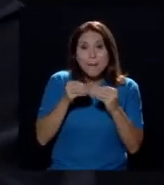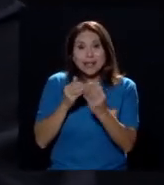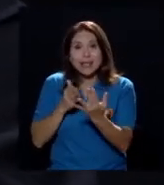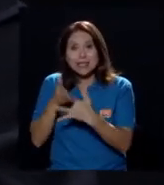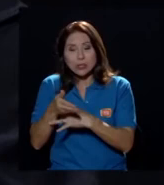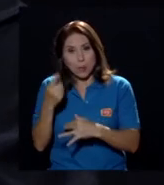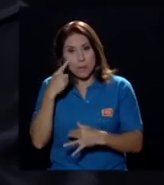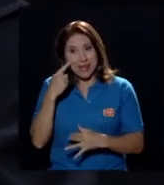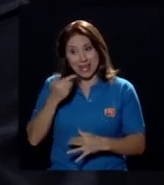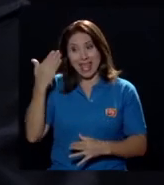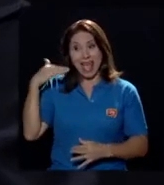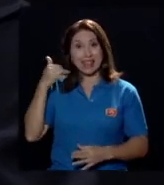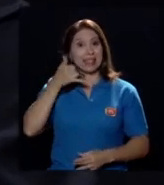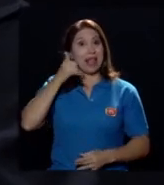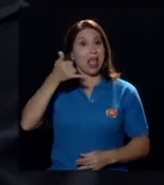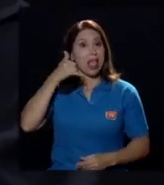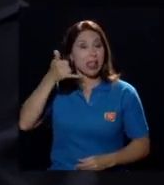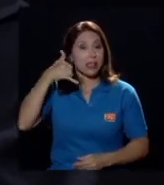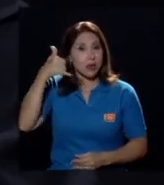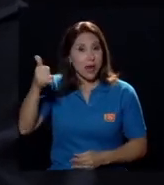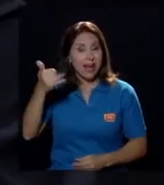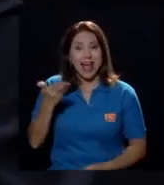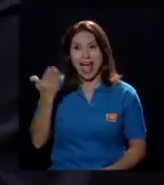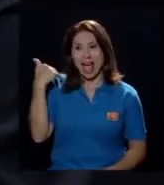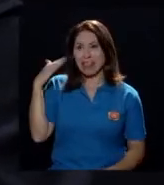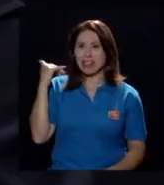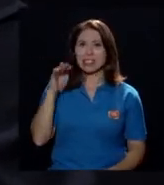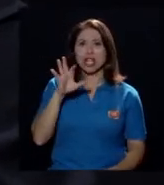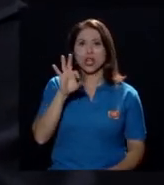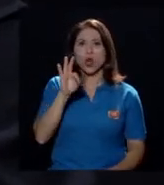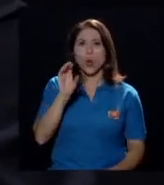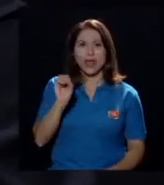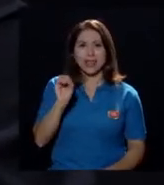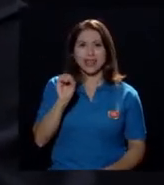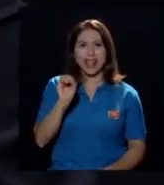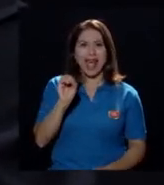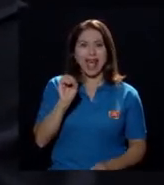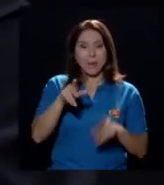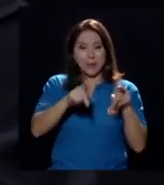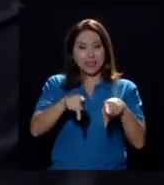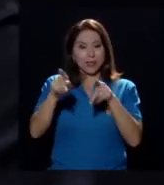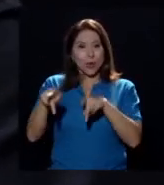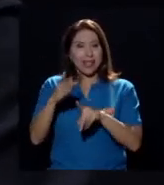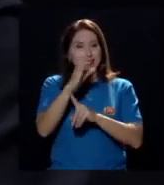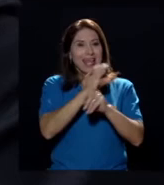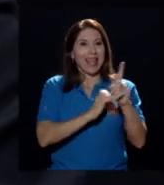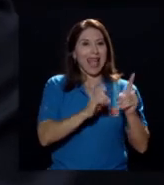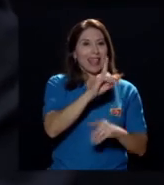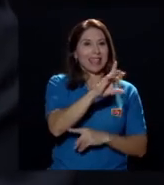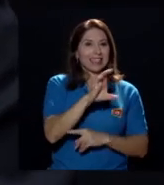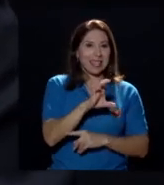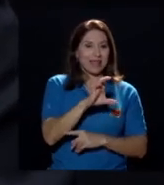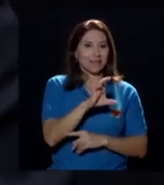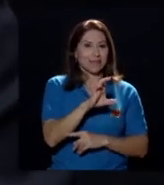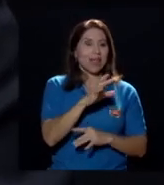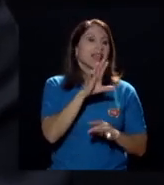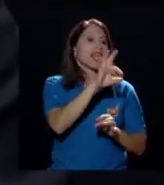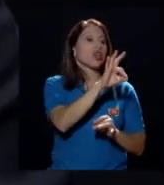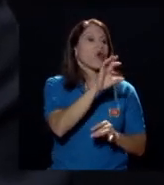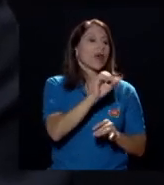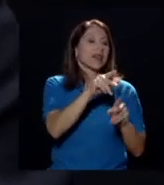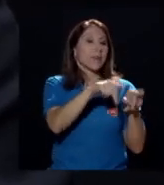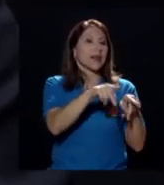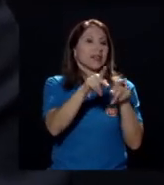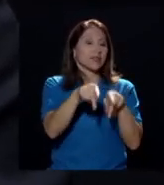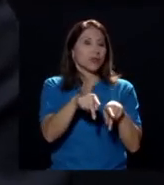celular pasamos de tener 90, por línea de teléfono, 90 por cada 100 habitantes, de 90 a 156, si mal no recuerdo,